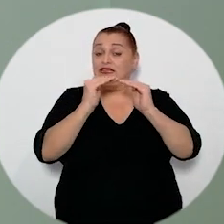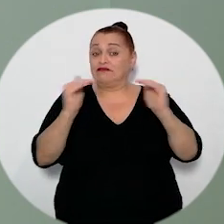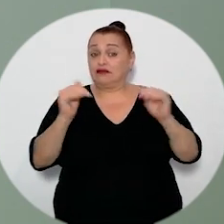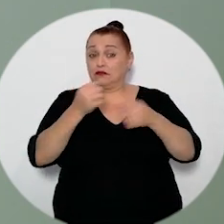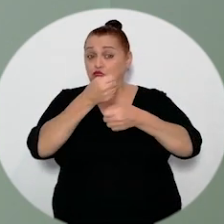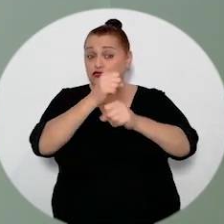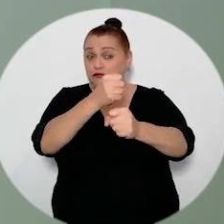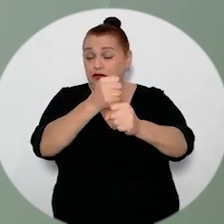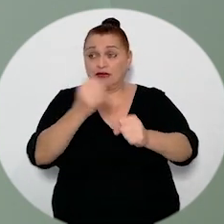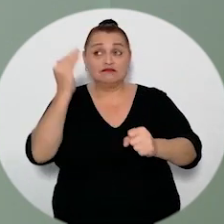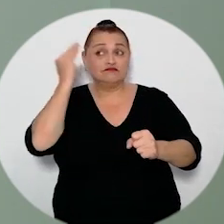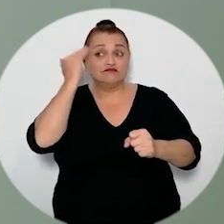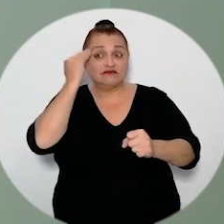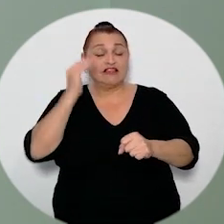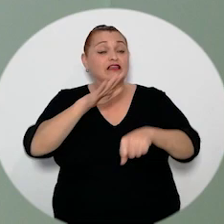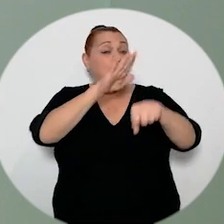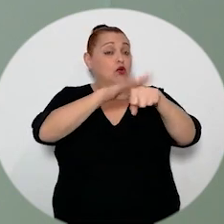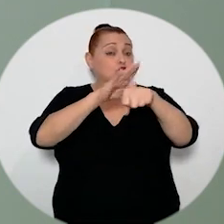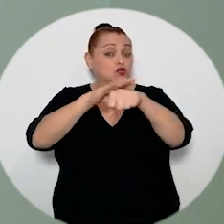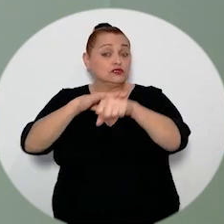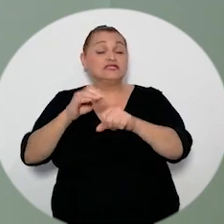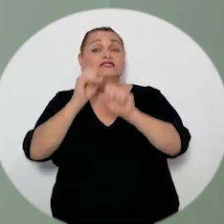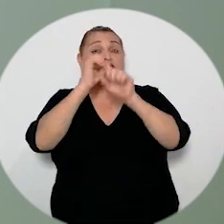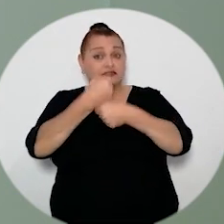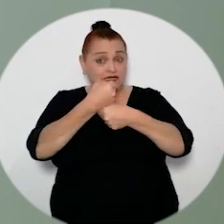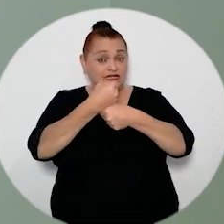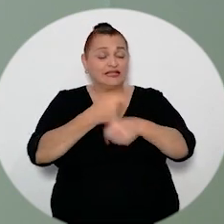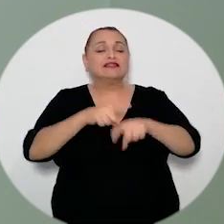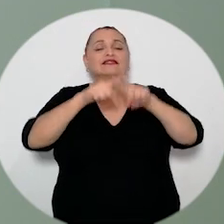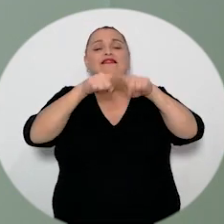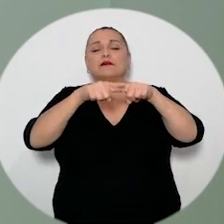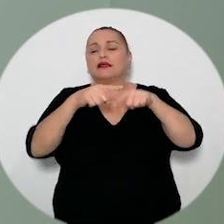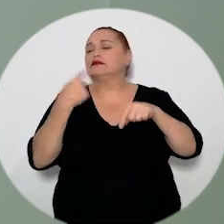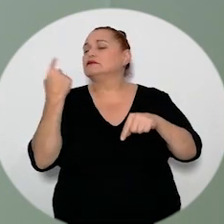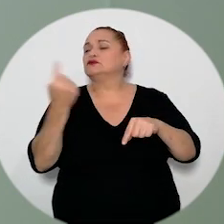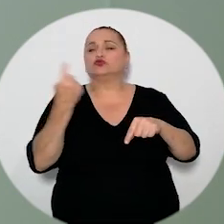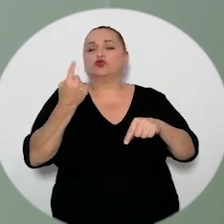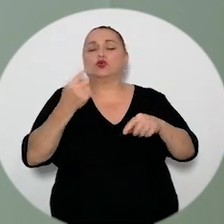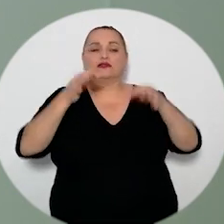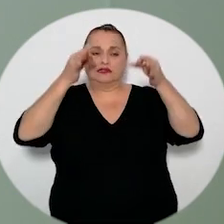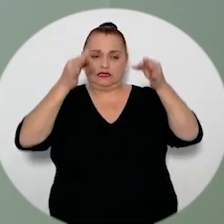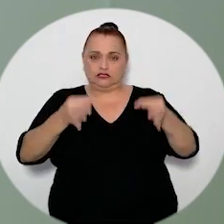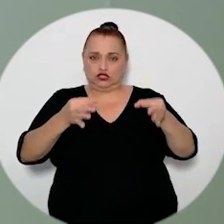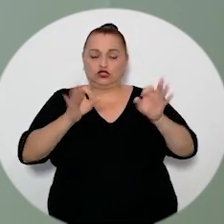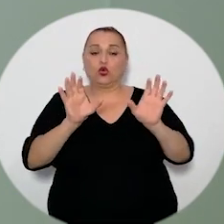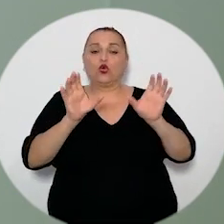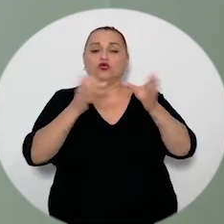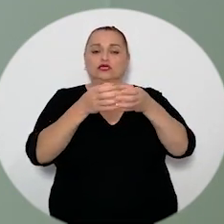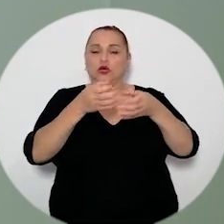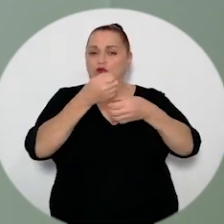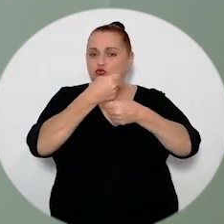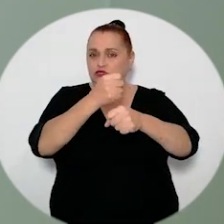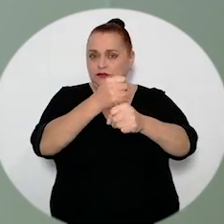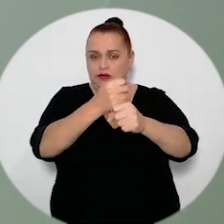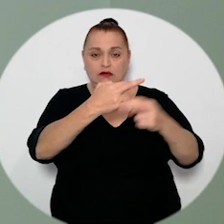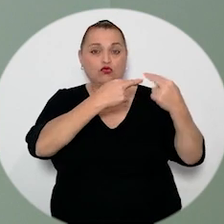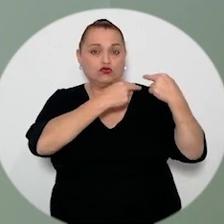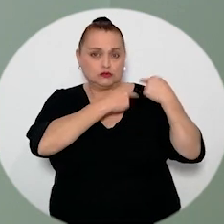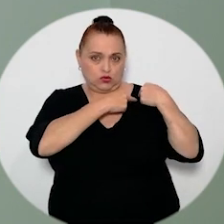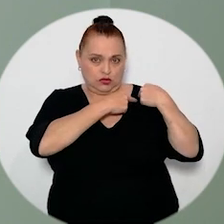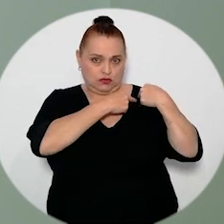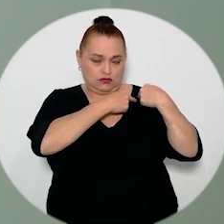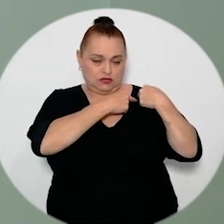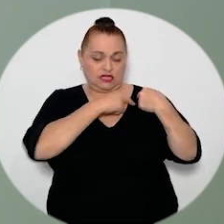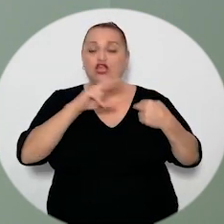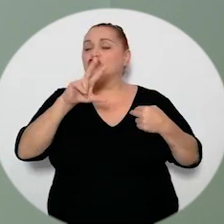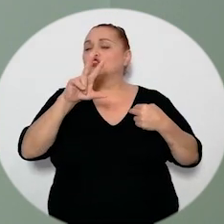municipal, la competencia para autorizar su celebración depende exclusivamente de la decisión del Consejo Municipal respectivo.